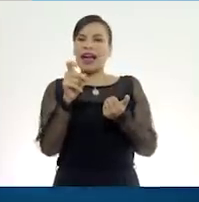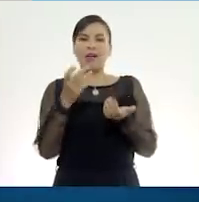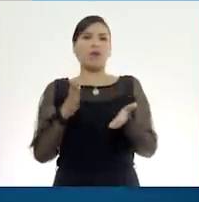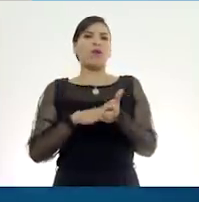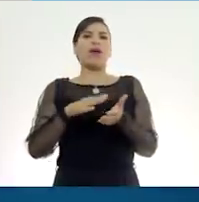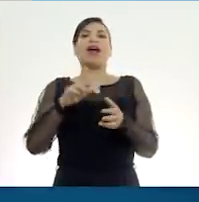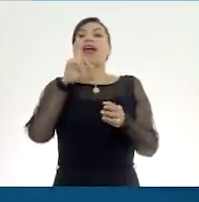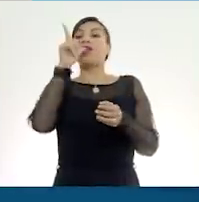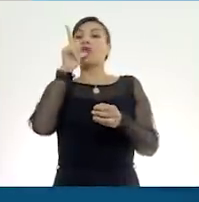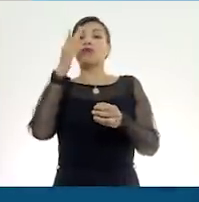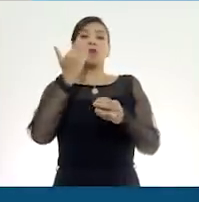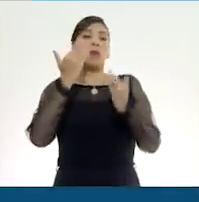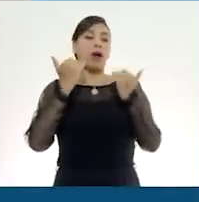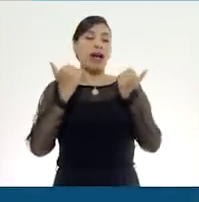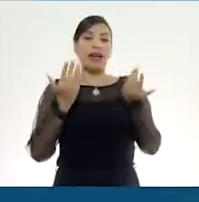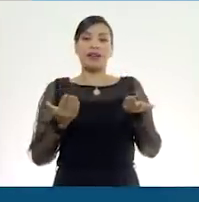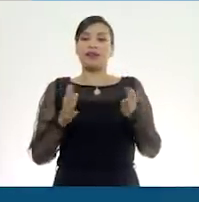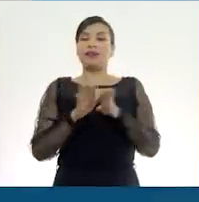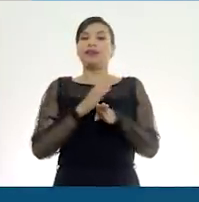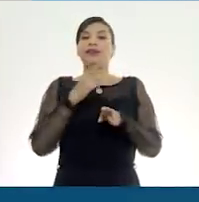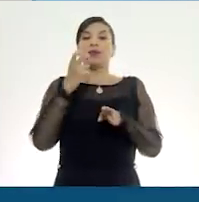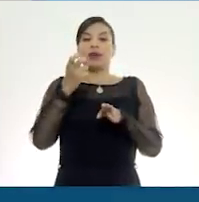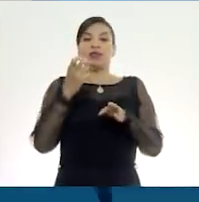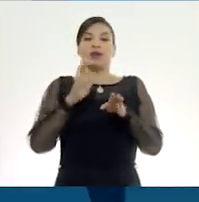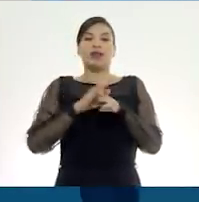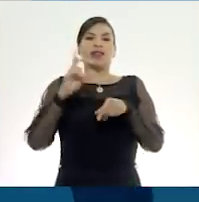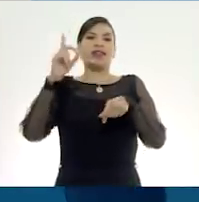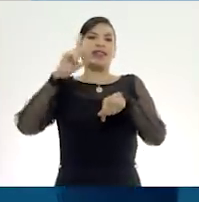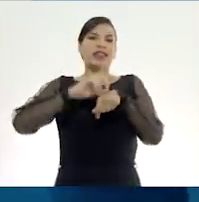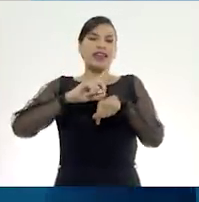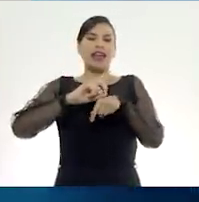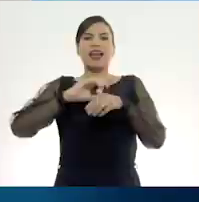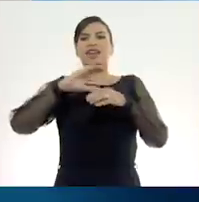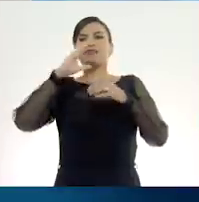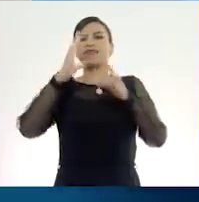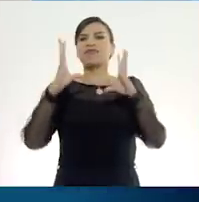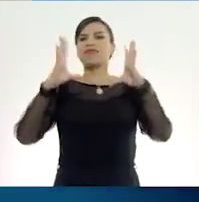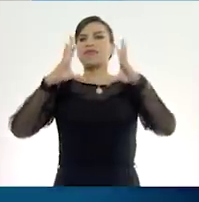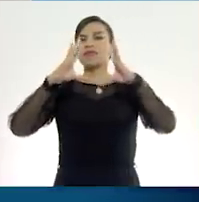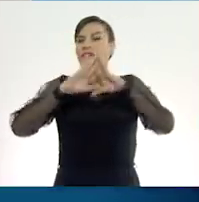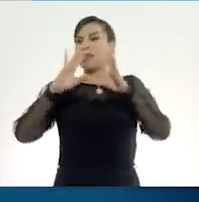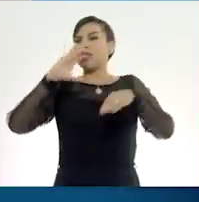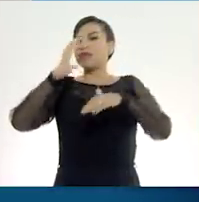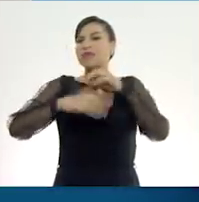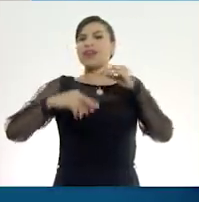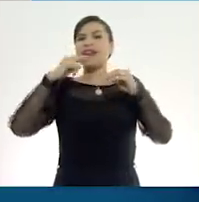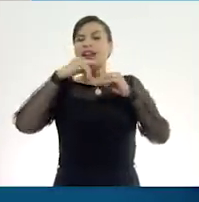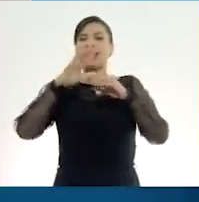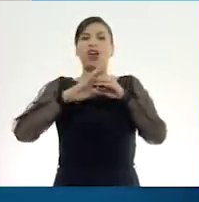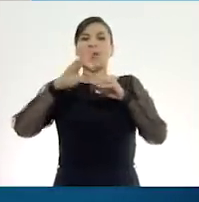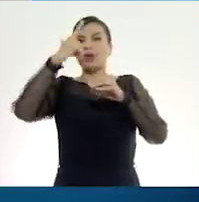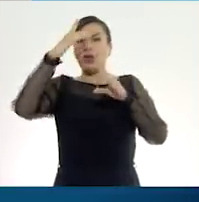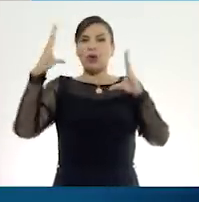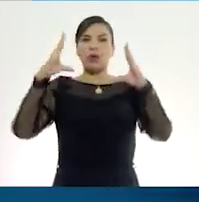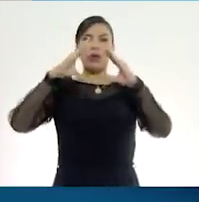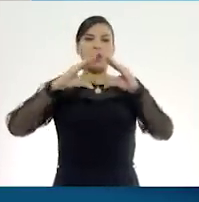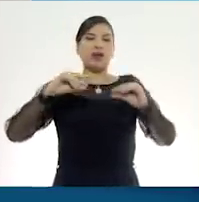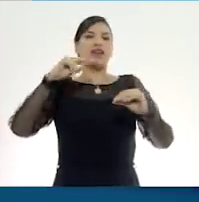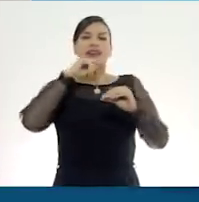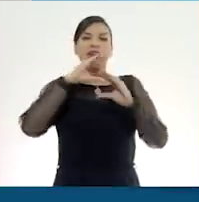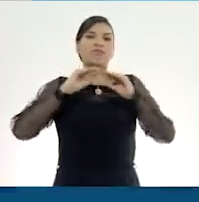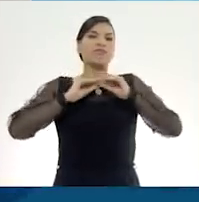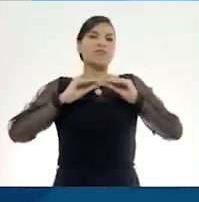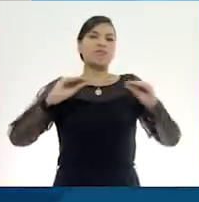luz eléctrica. Entonces, el día terminaba muy temprano, apenas caía la noche, todo se silenciaba y